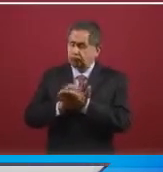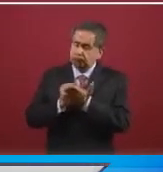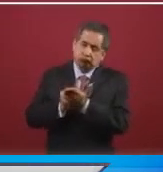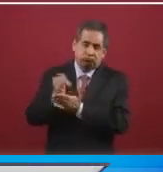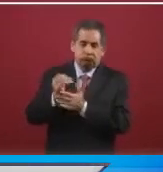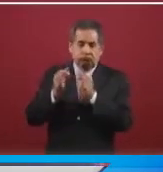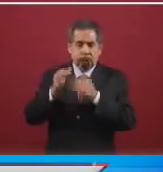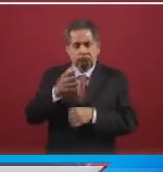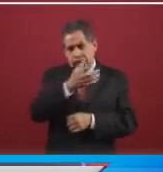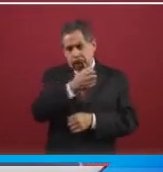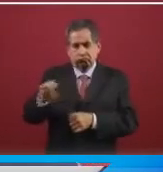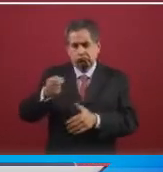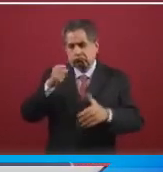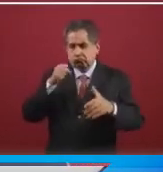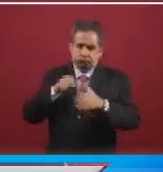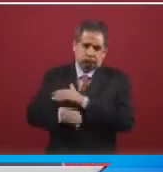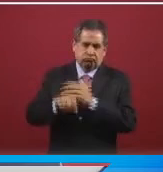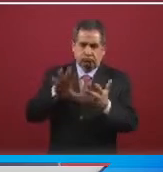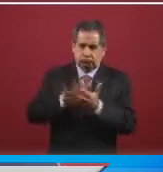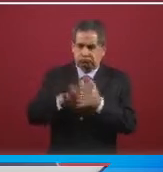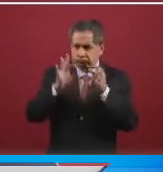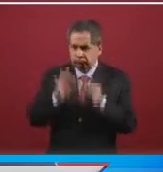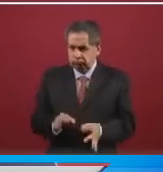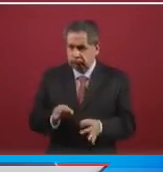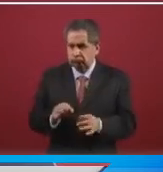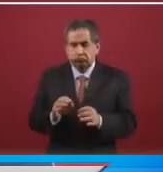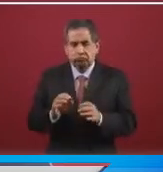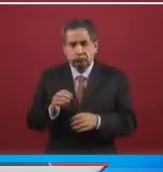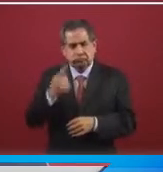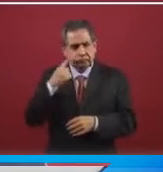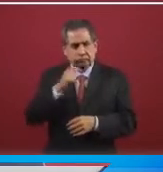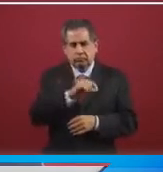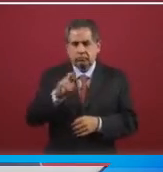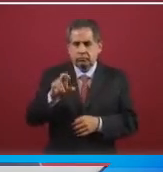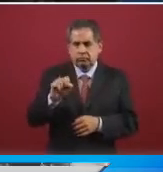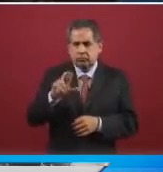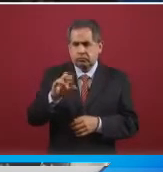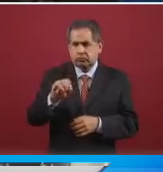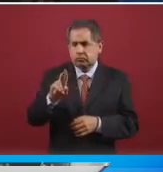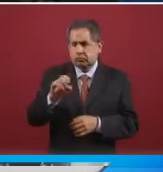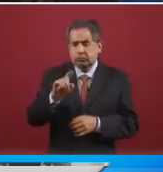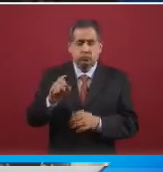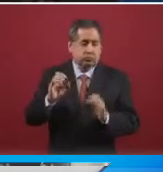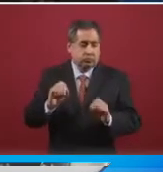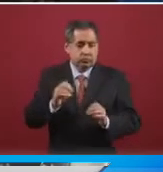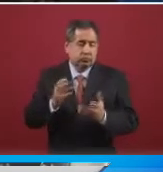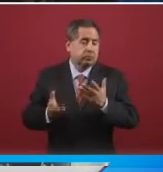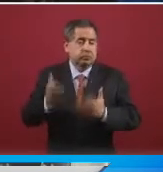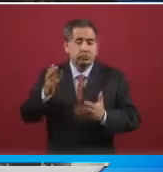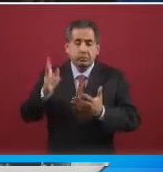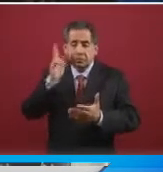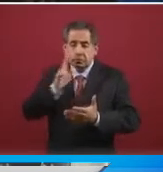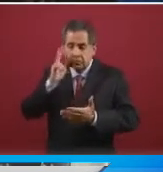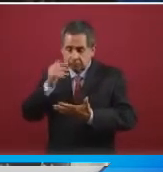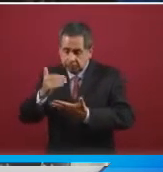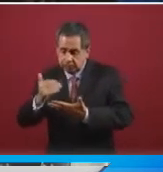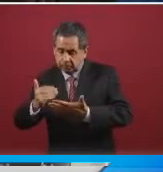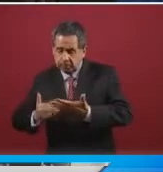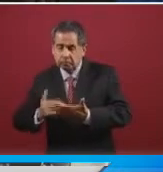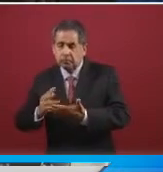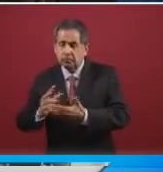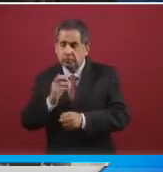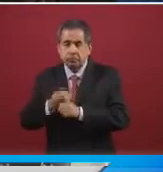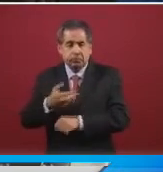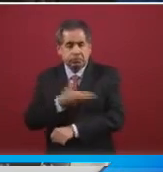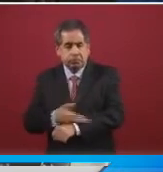formalmente presa. Fue vinculada a proceso Rosario Robles y se encuentra ya detenida y recluida en el reclusorio de Santa Marta,